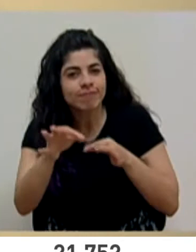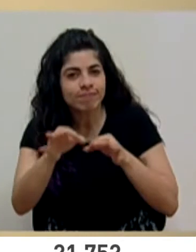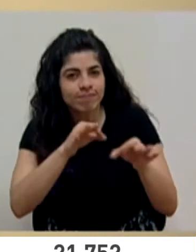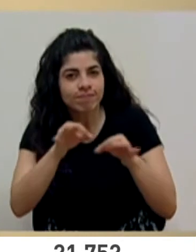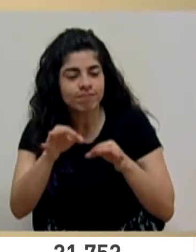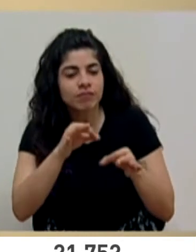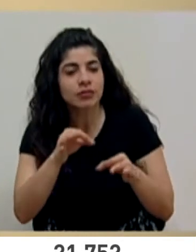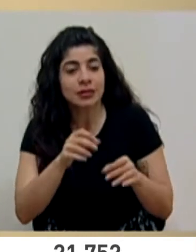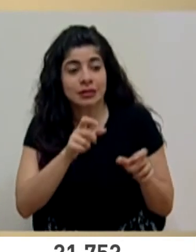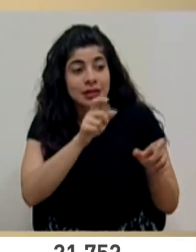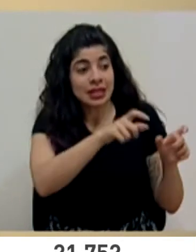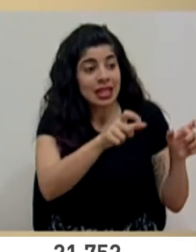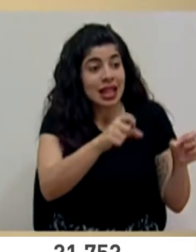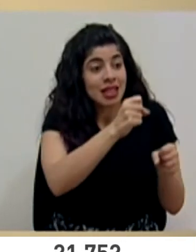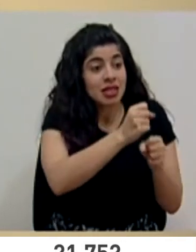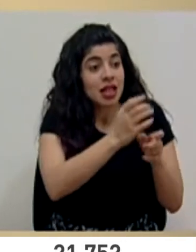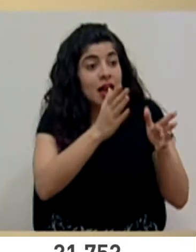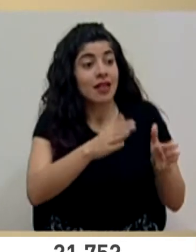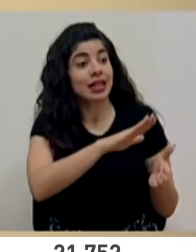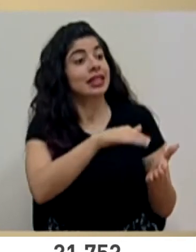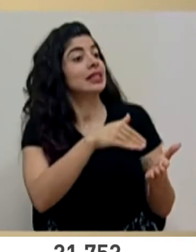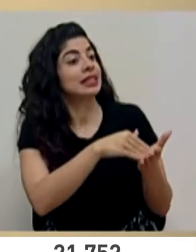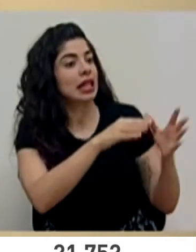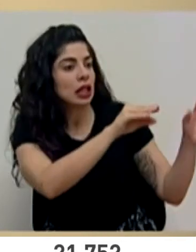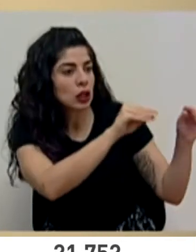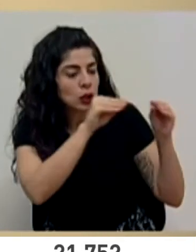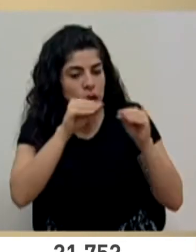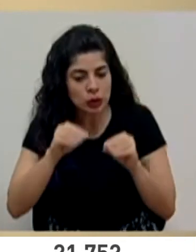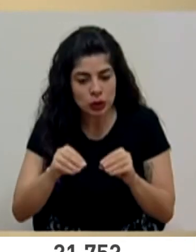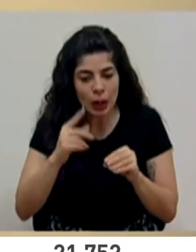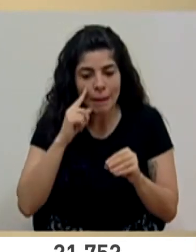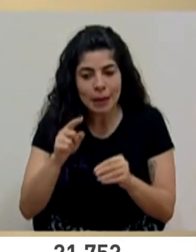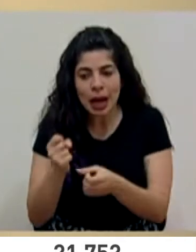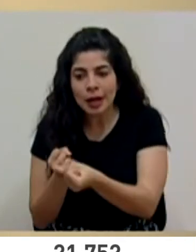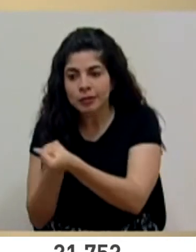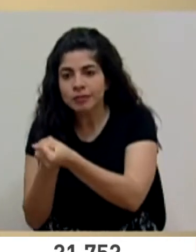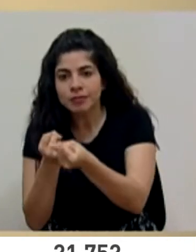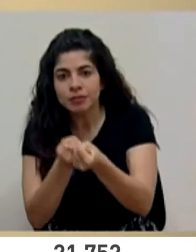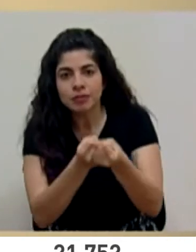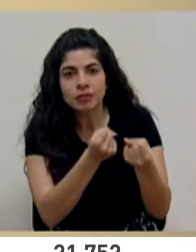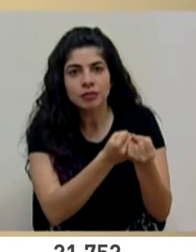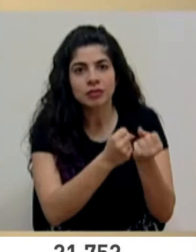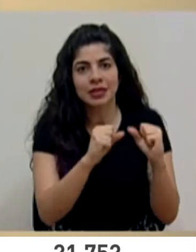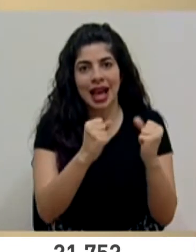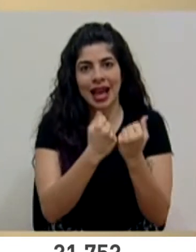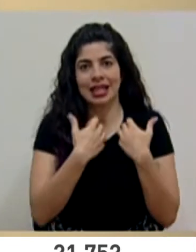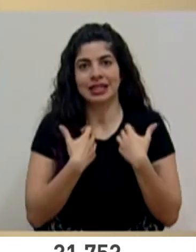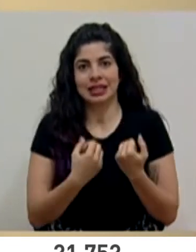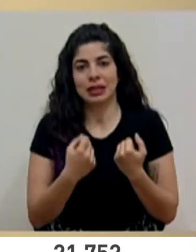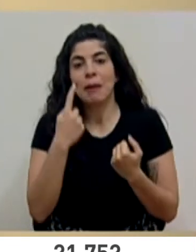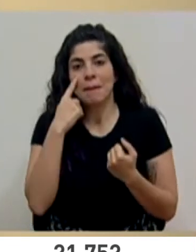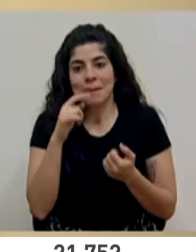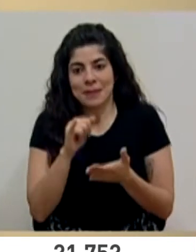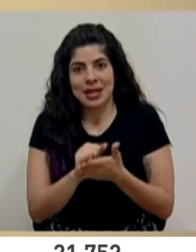trasladó funcionarios del nivel central del ministerio al nivel local para reforzar las áreas de salud, precisamente para